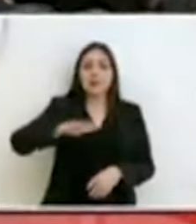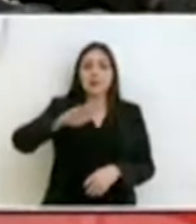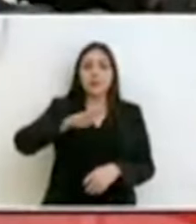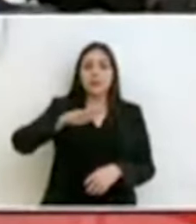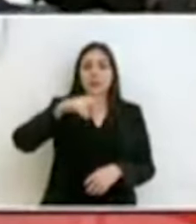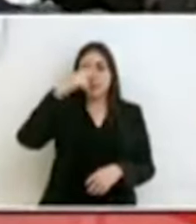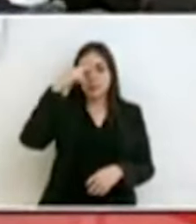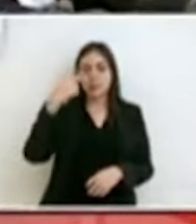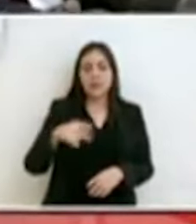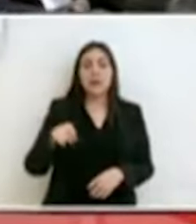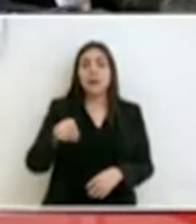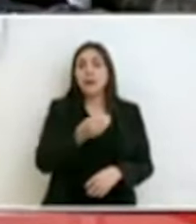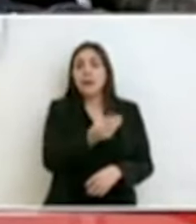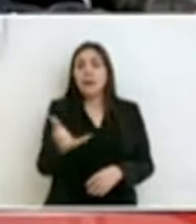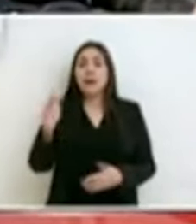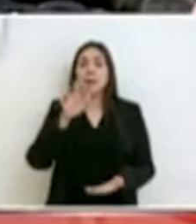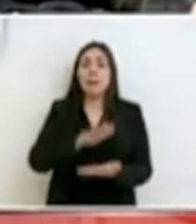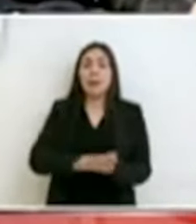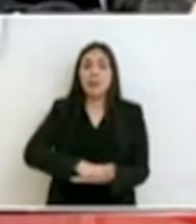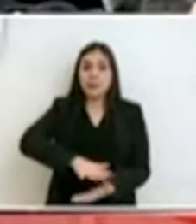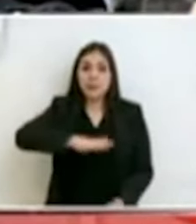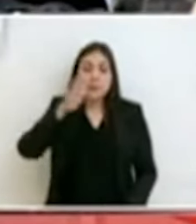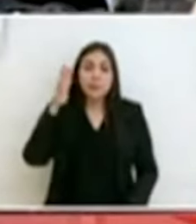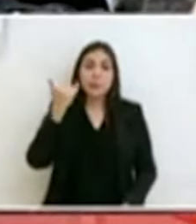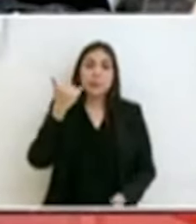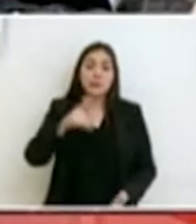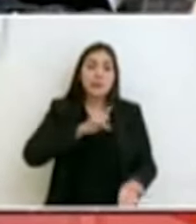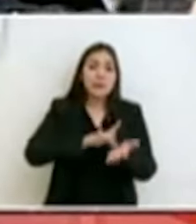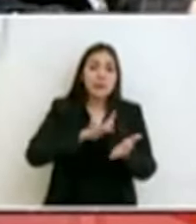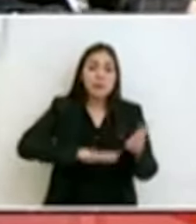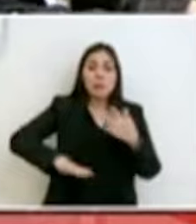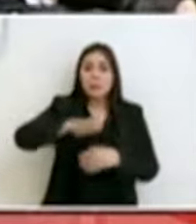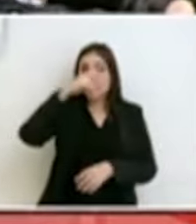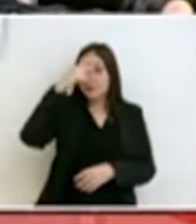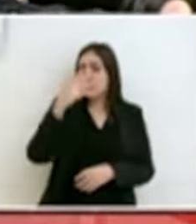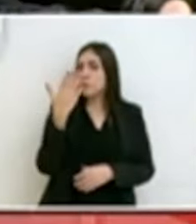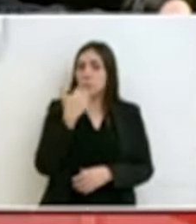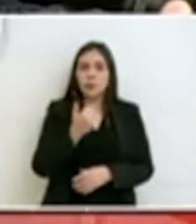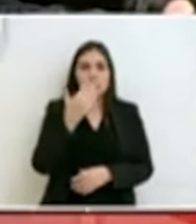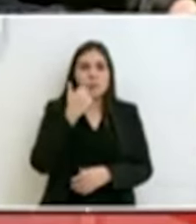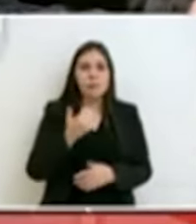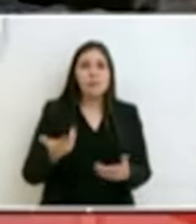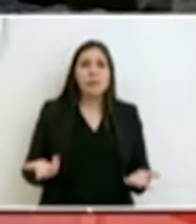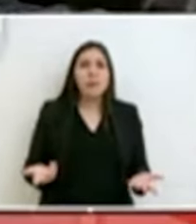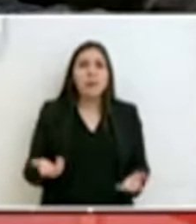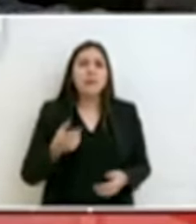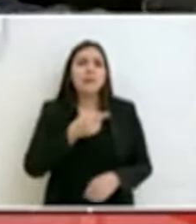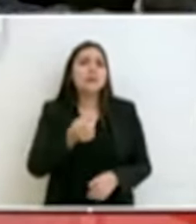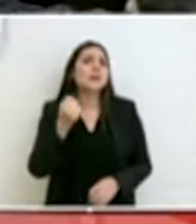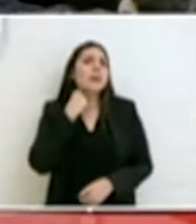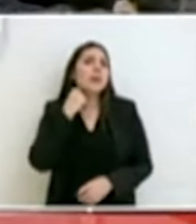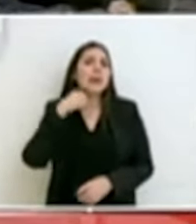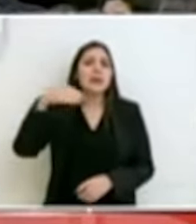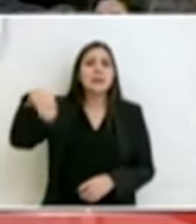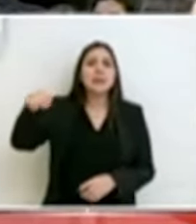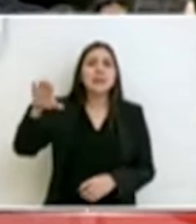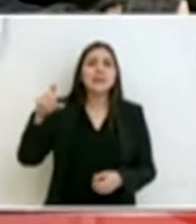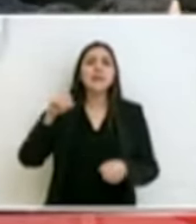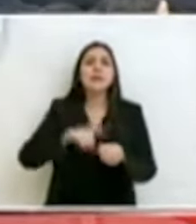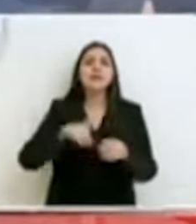la mayoría, no tienen el apoyo del pueblo. ¿Dónde está el senador de Movimiento